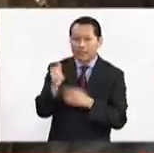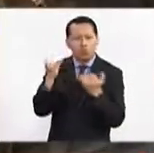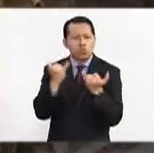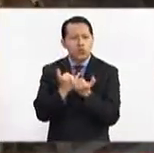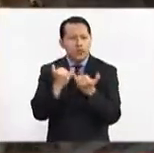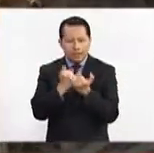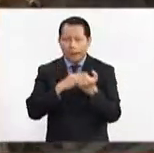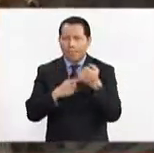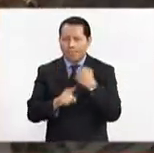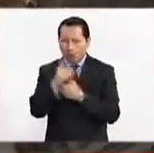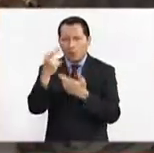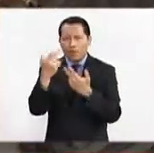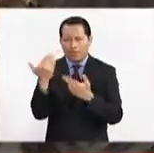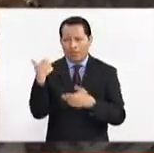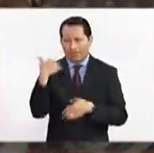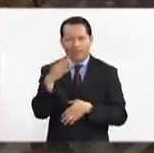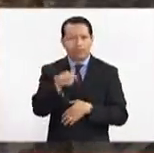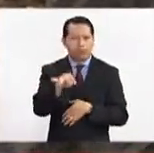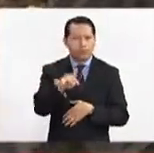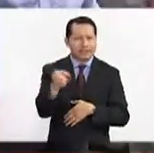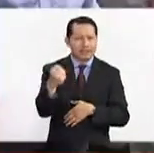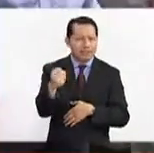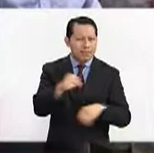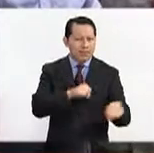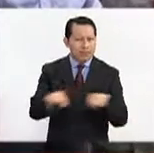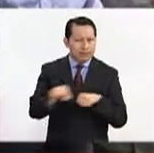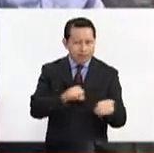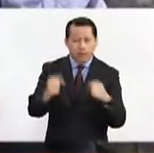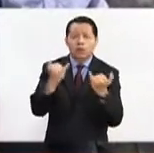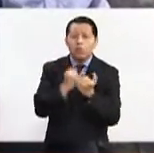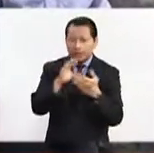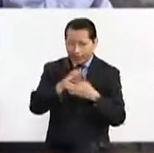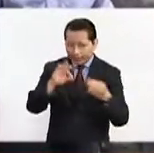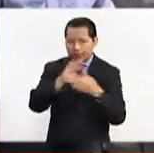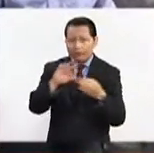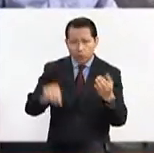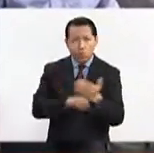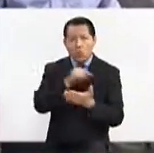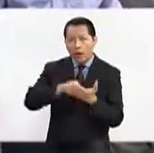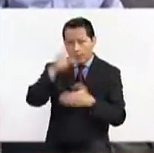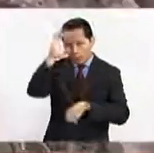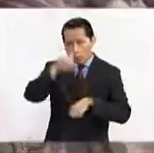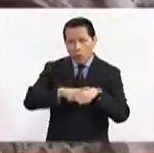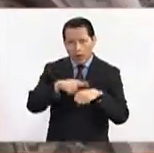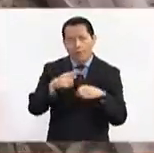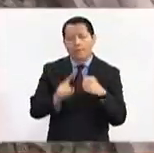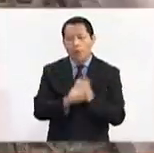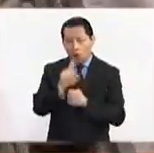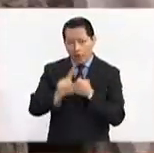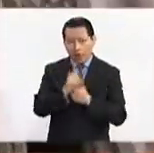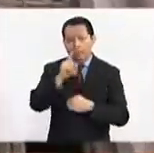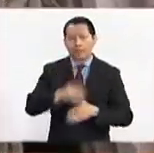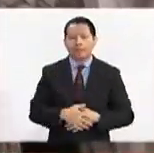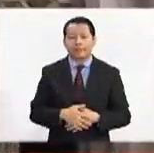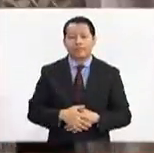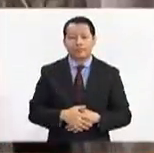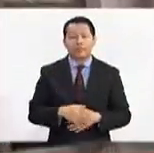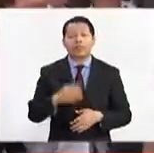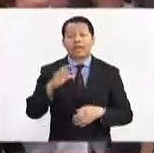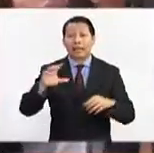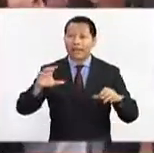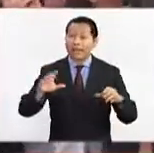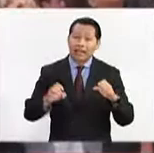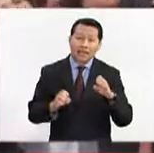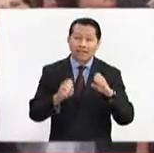por el temblor del 19 de septiembre, el presidente habló de los recintos culturales afectados. El patrimonio cultural se va a